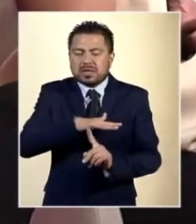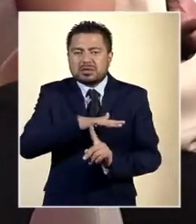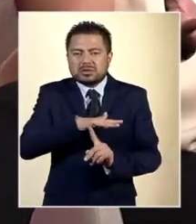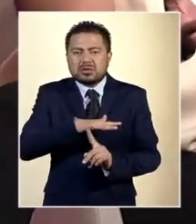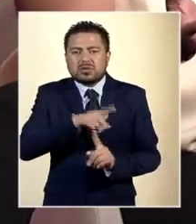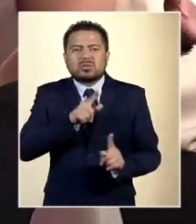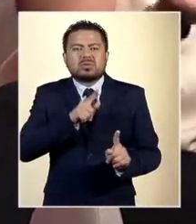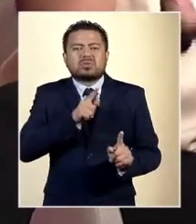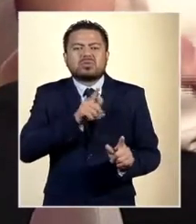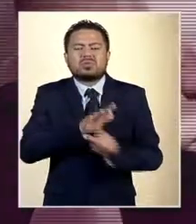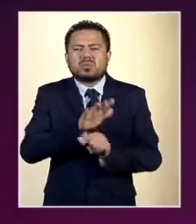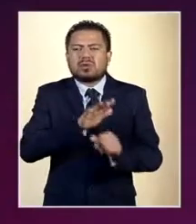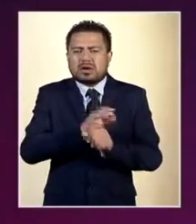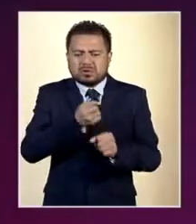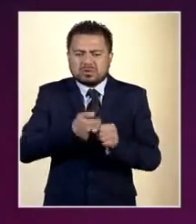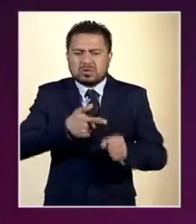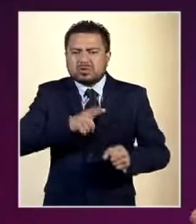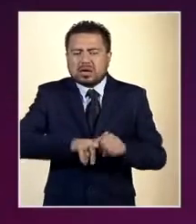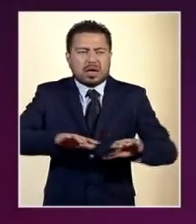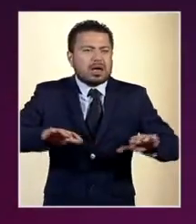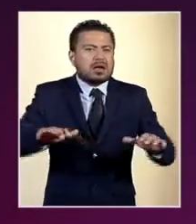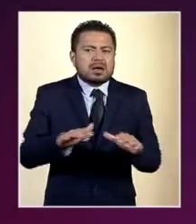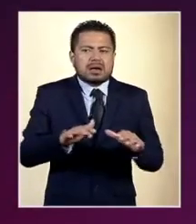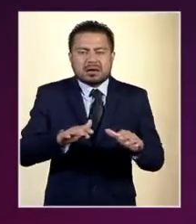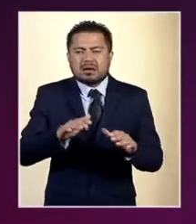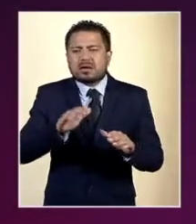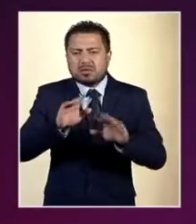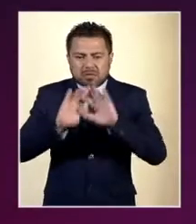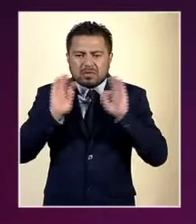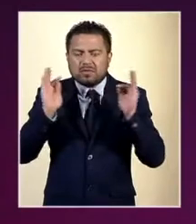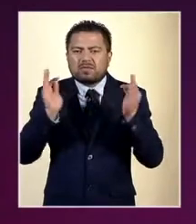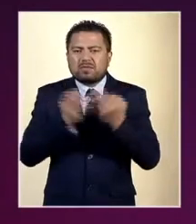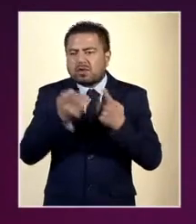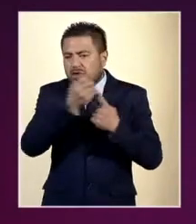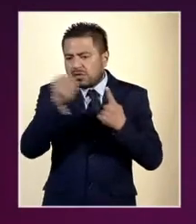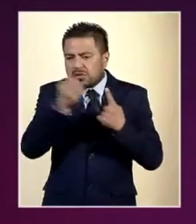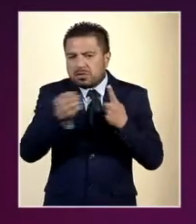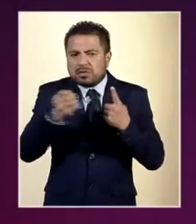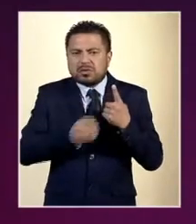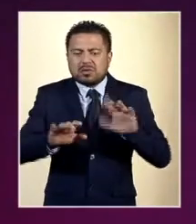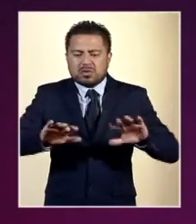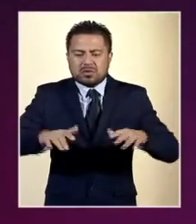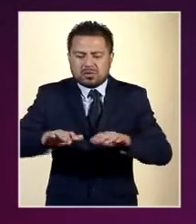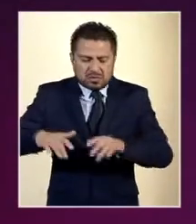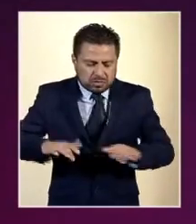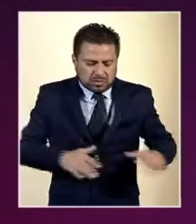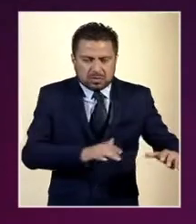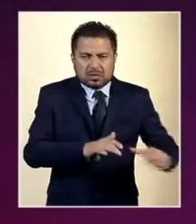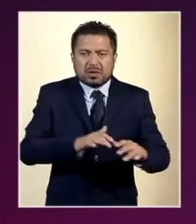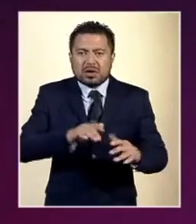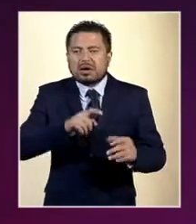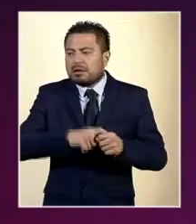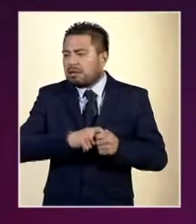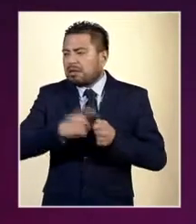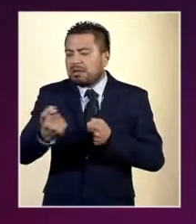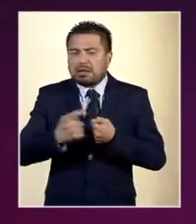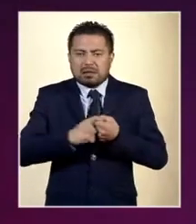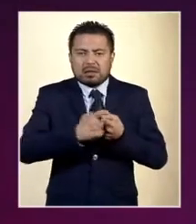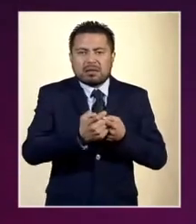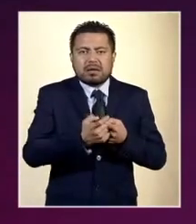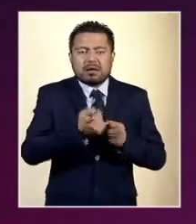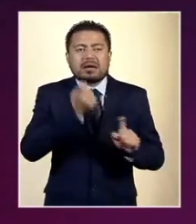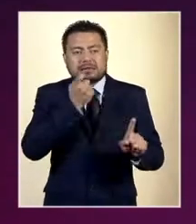de una sociedad y de una forma de organización colectiva que excluye